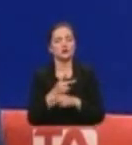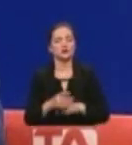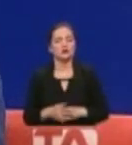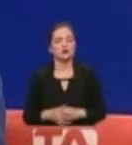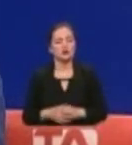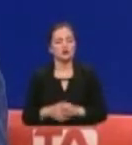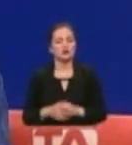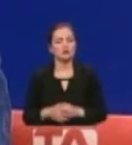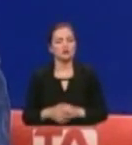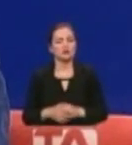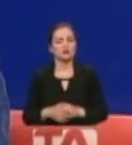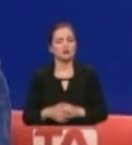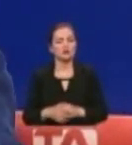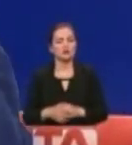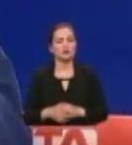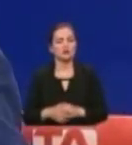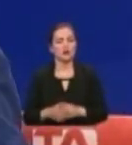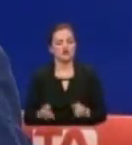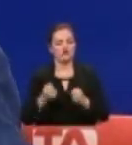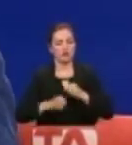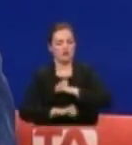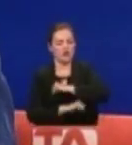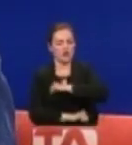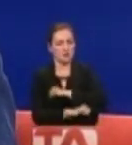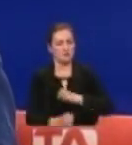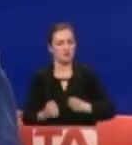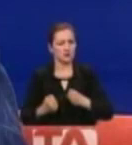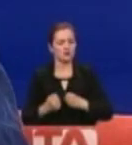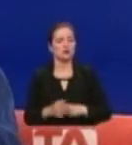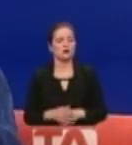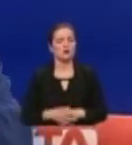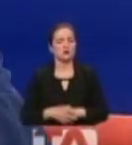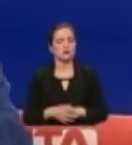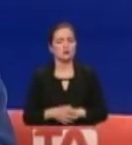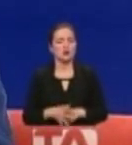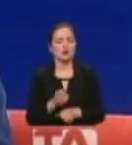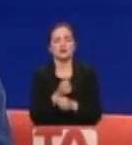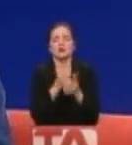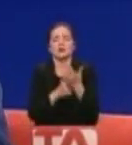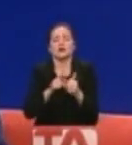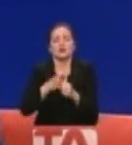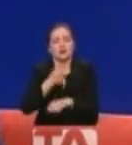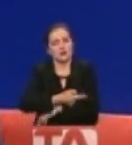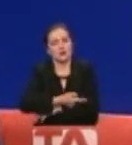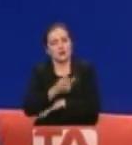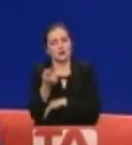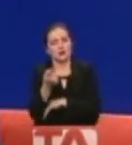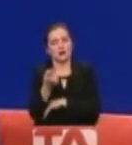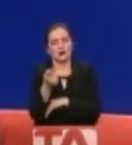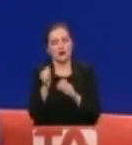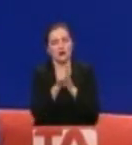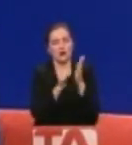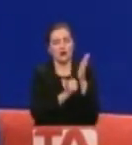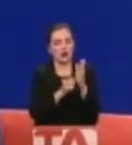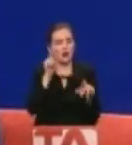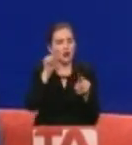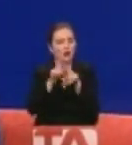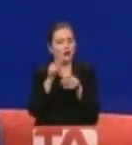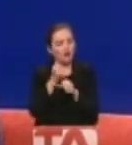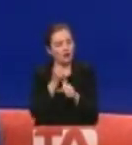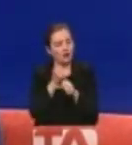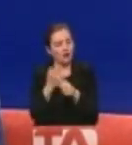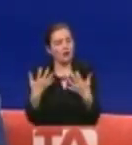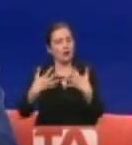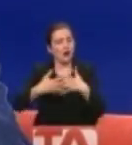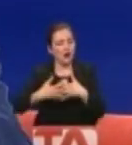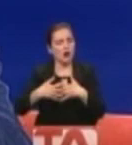que tenga un peso fundamental. Y yo creo que en ese caso lo que habría que hacer desde el primer día es construir una agenda legislativa para el Consejo.